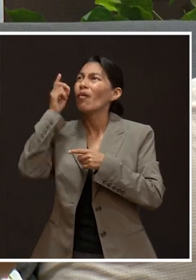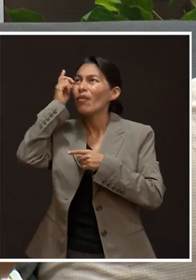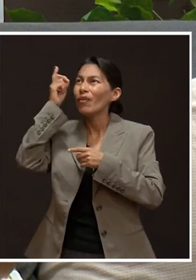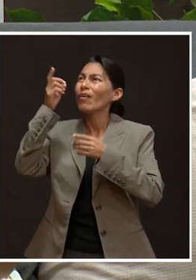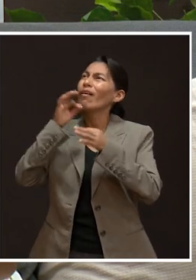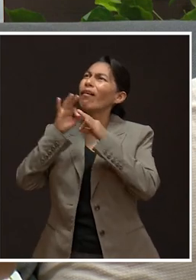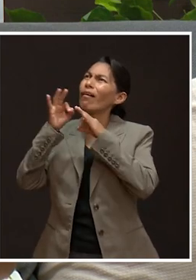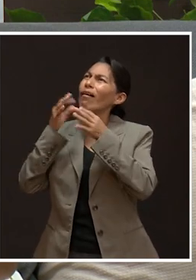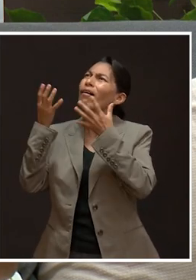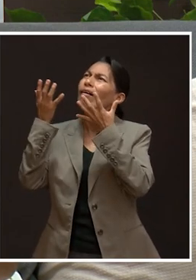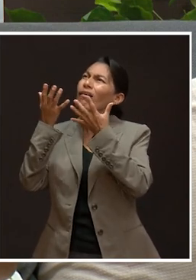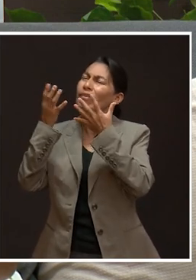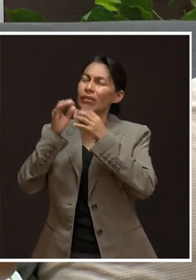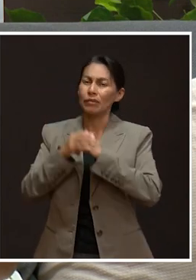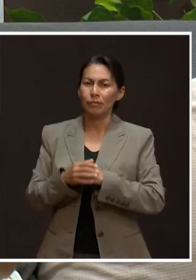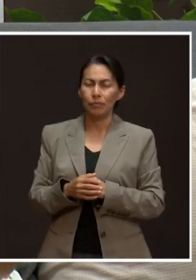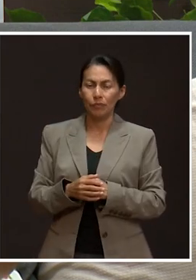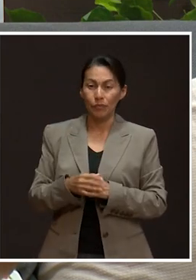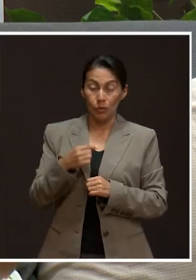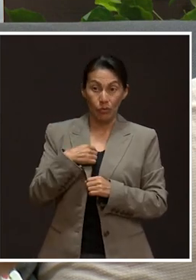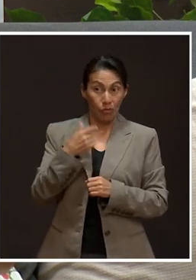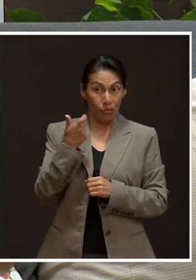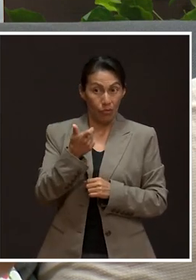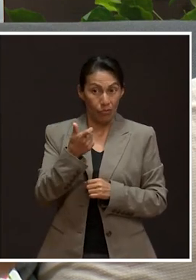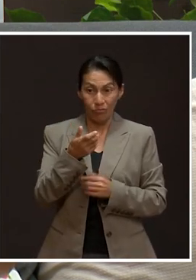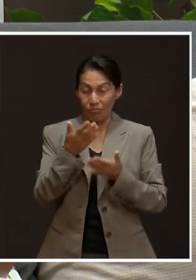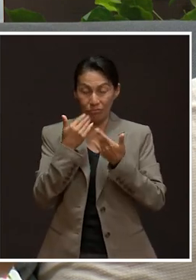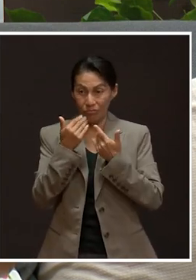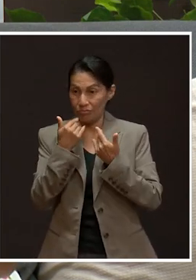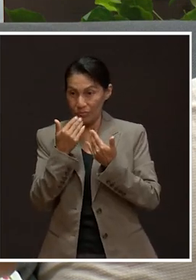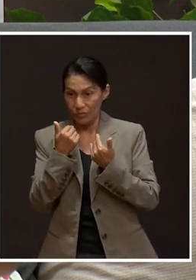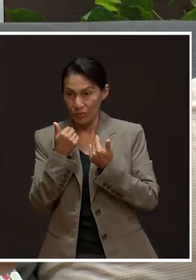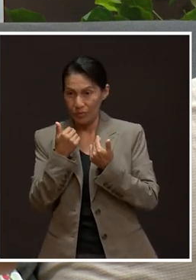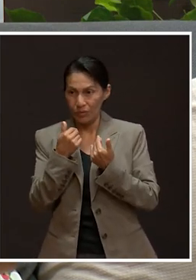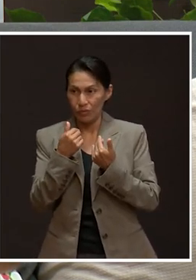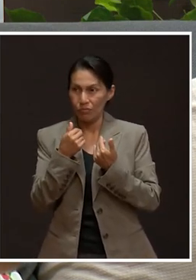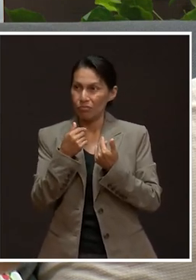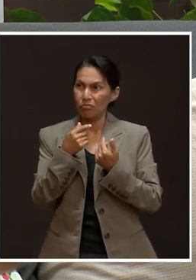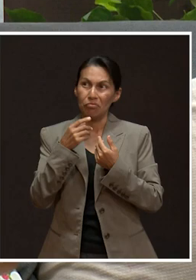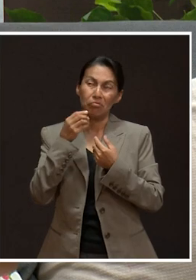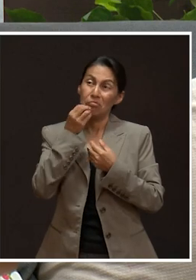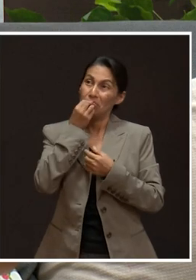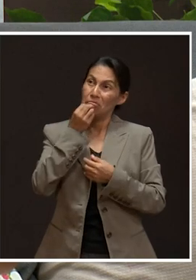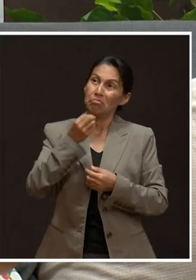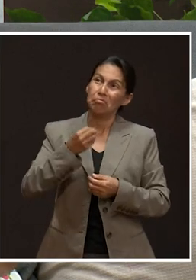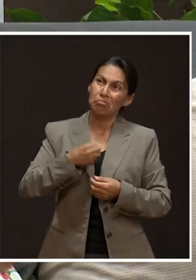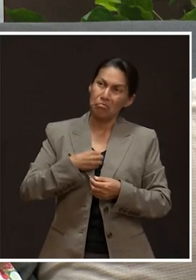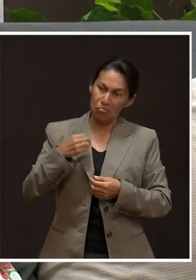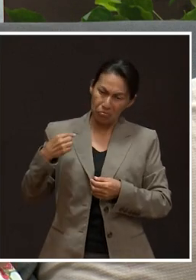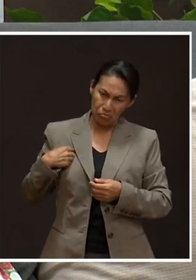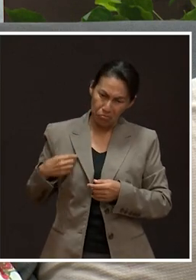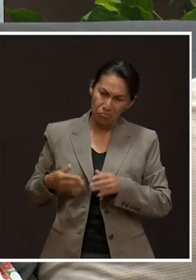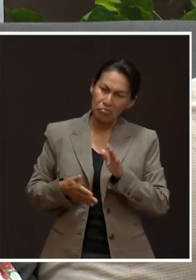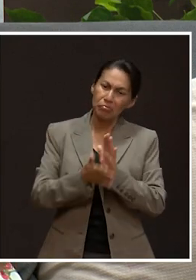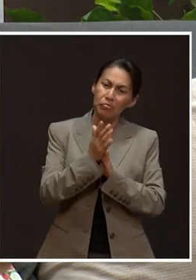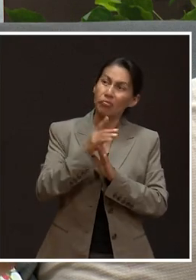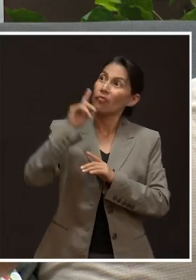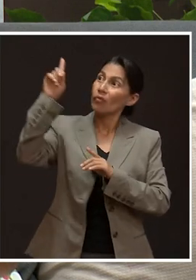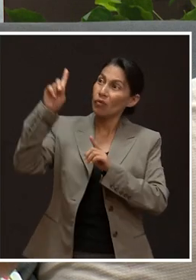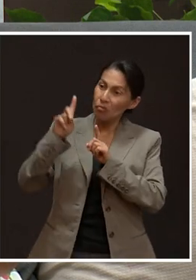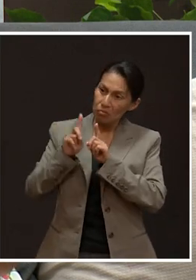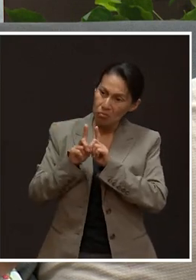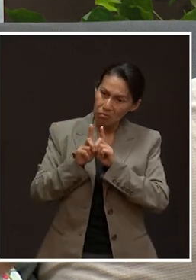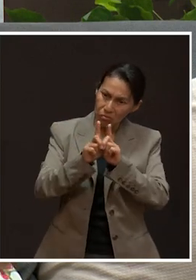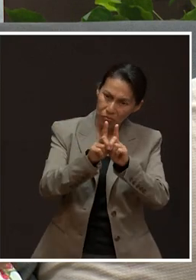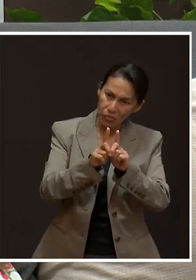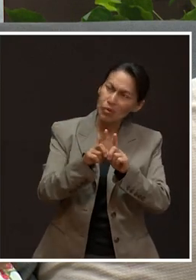esa universidad en el 2017 y no tenía dinero. Y yo dije, pues, yo me voy. Señor, si no es contigo,